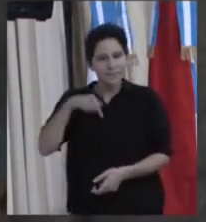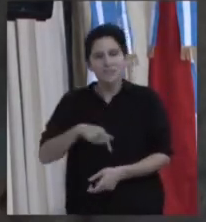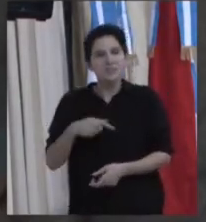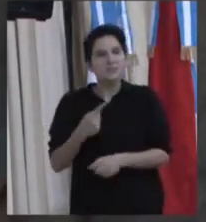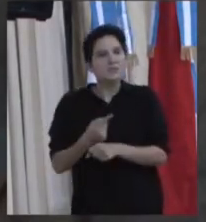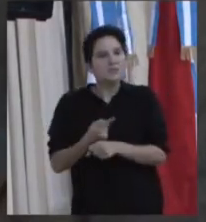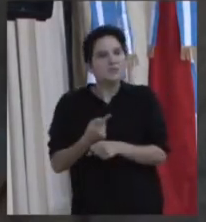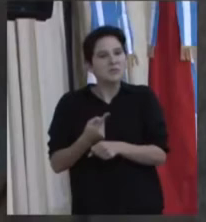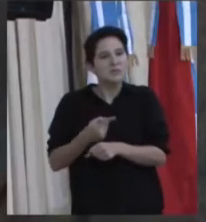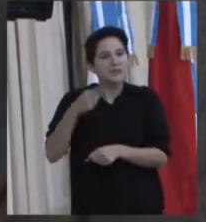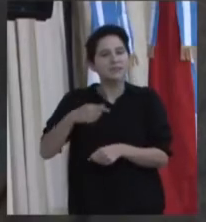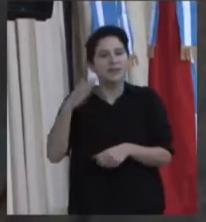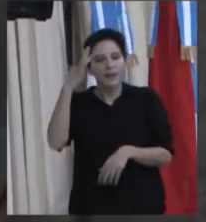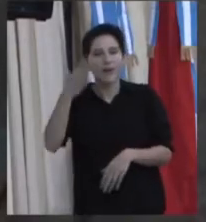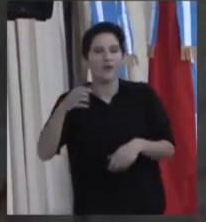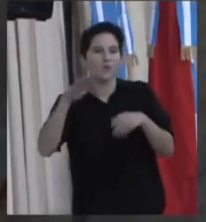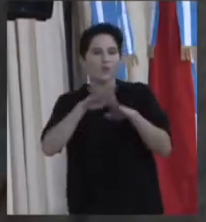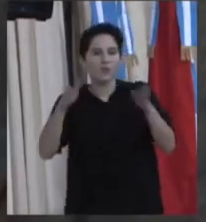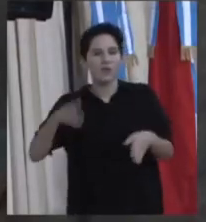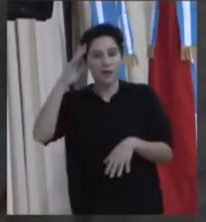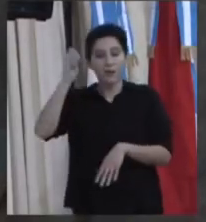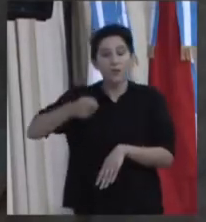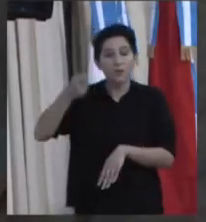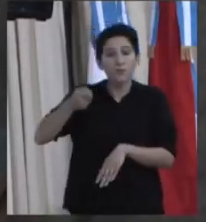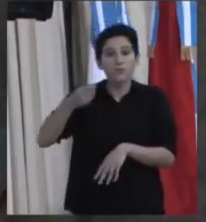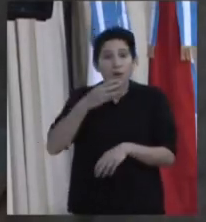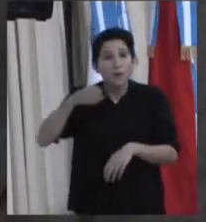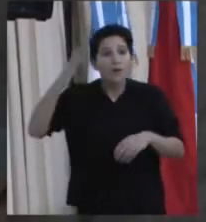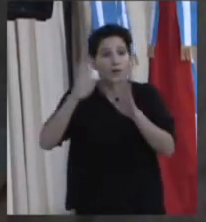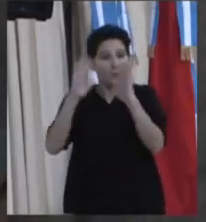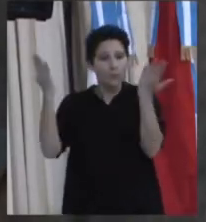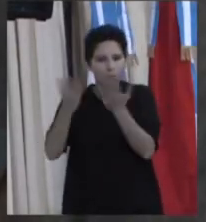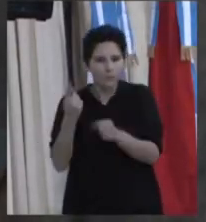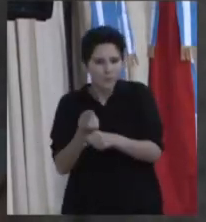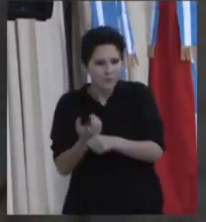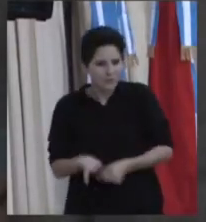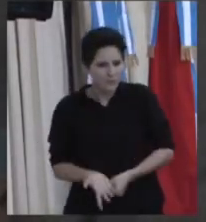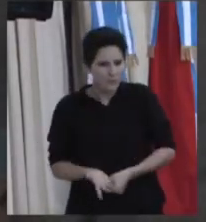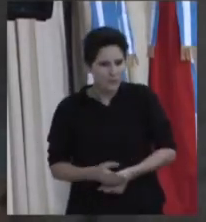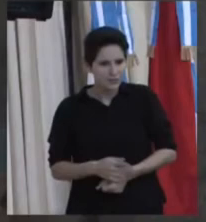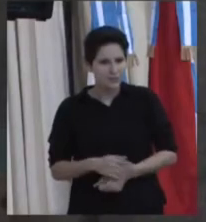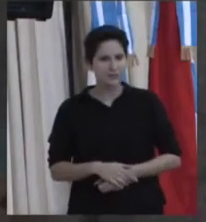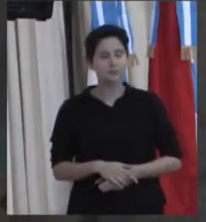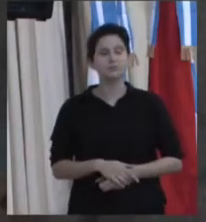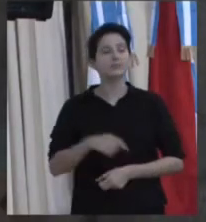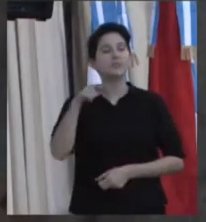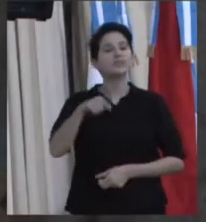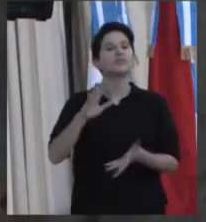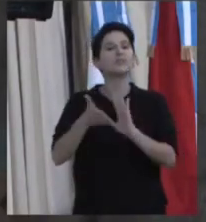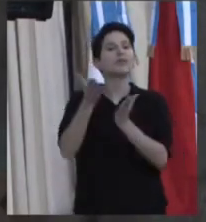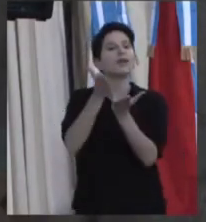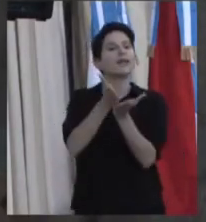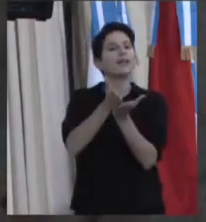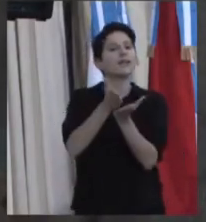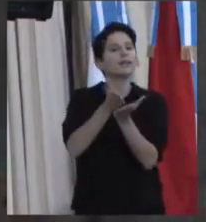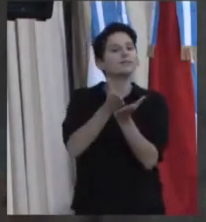éxito ante un tribunal de justicia en alguna parte del mundo. Así, obviamente, quienes emplean de ese modo la palabra derecho